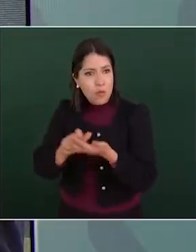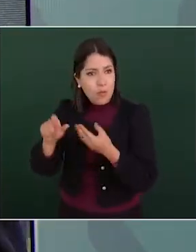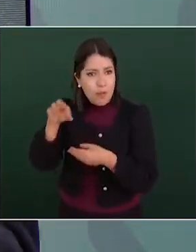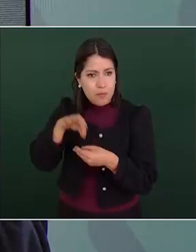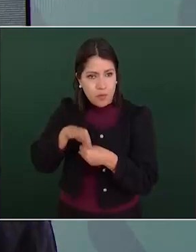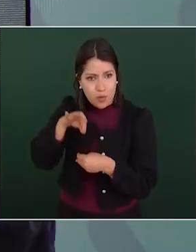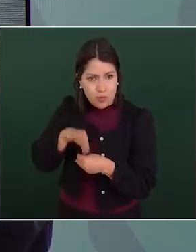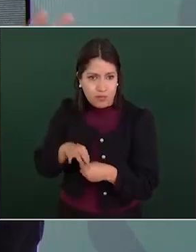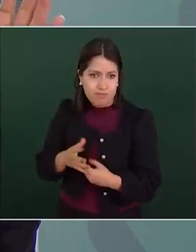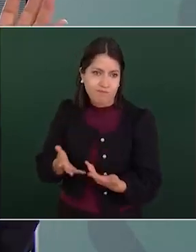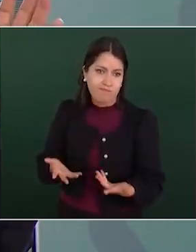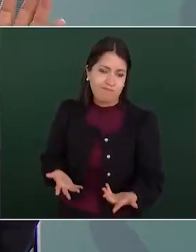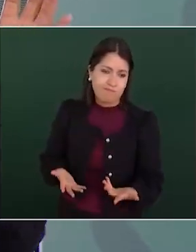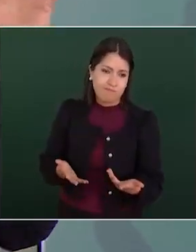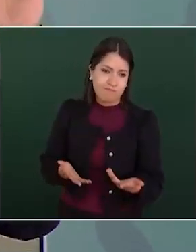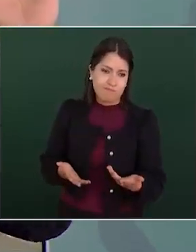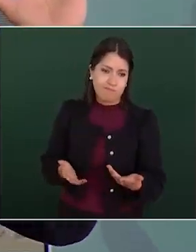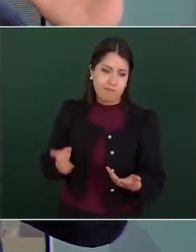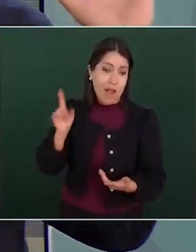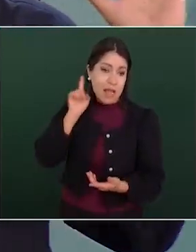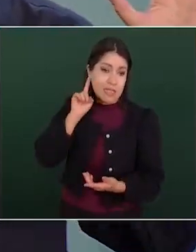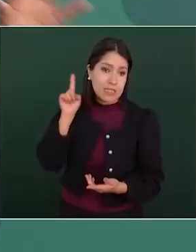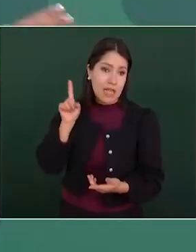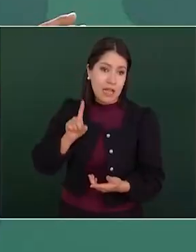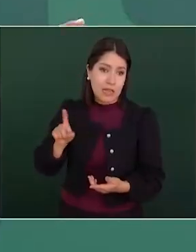Me acuerdo que en Zacatecas agarran,